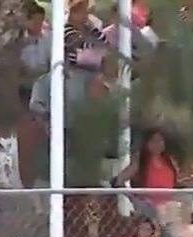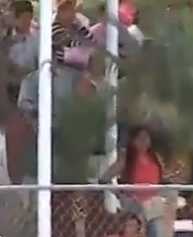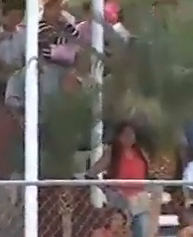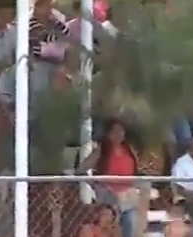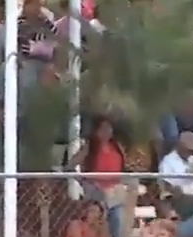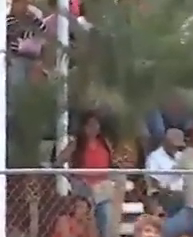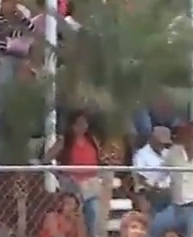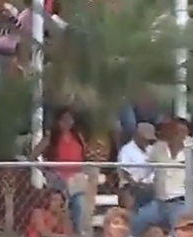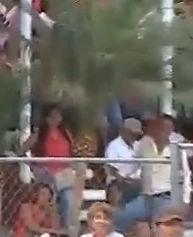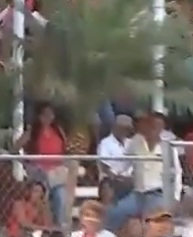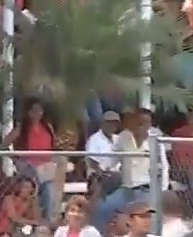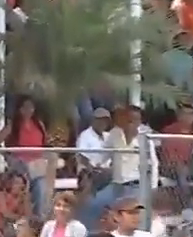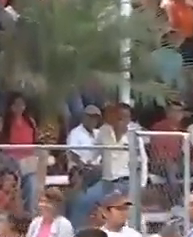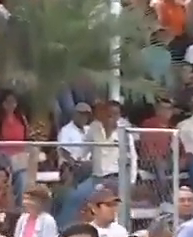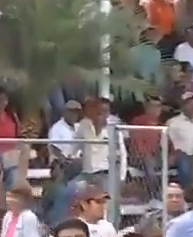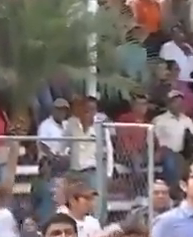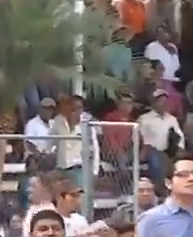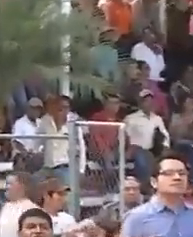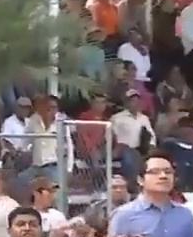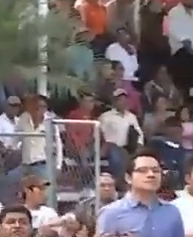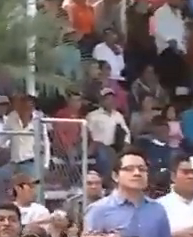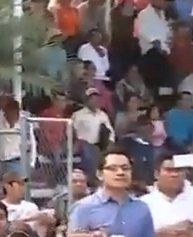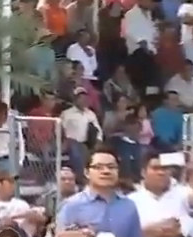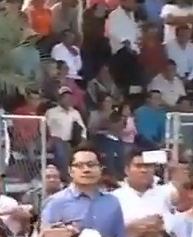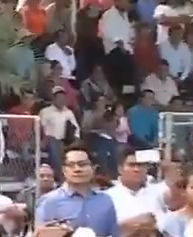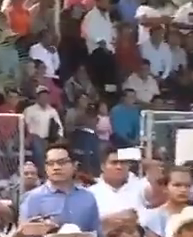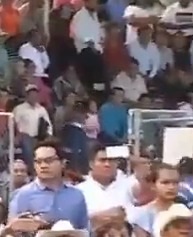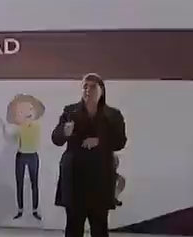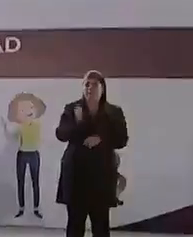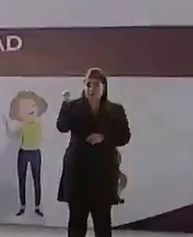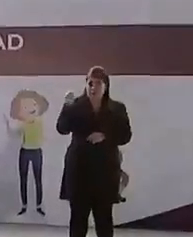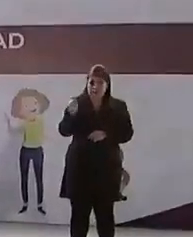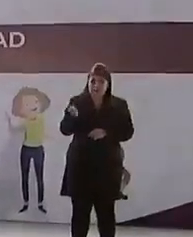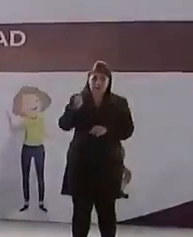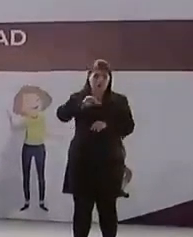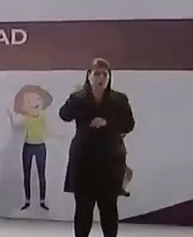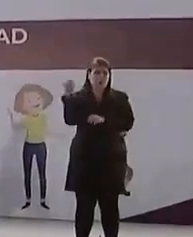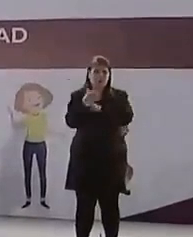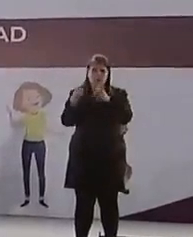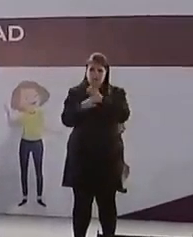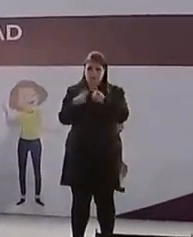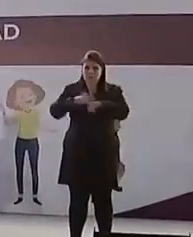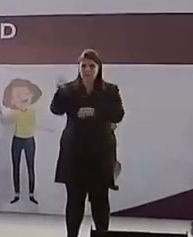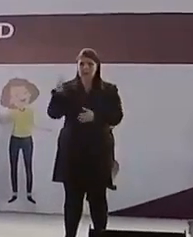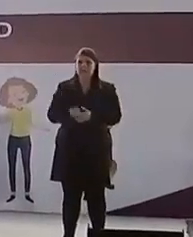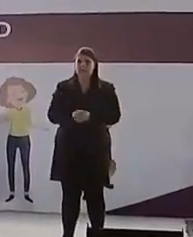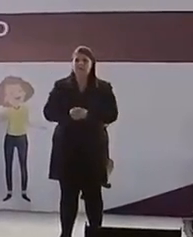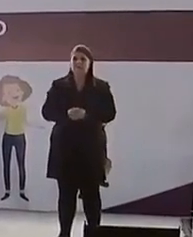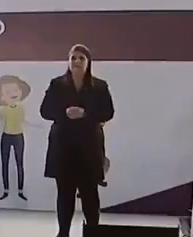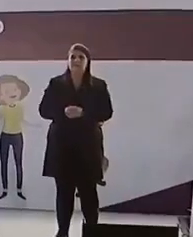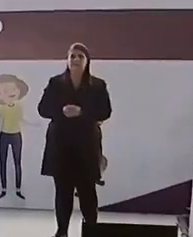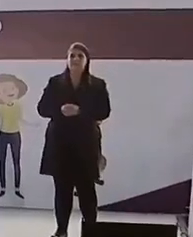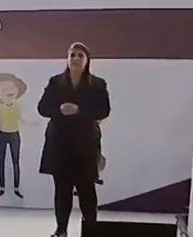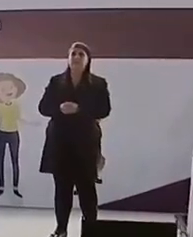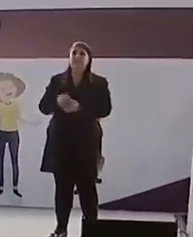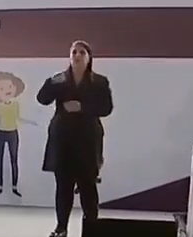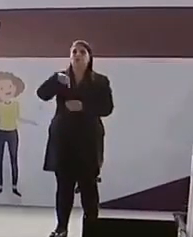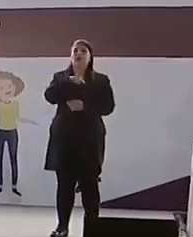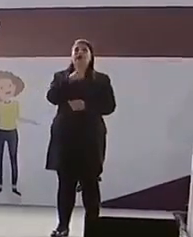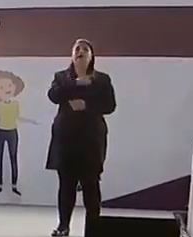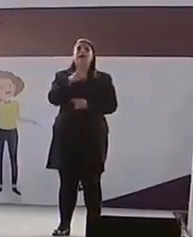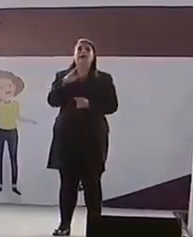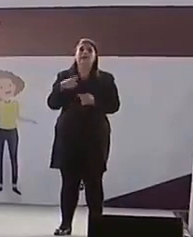también aprovecho para decirles algo más vamos a dejar en libertad